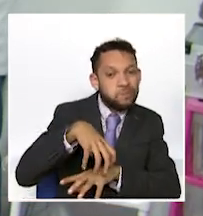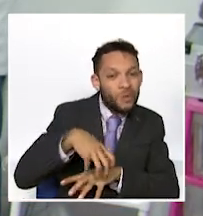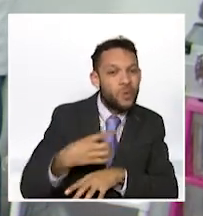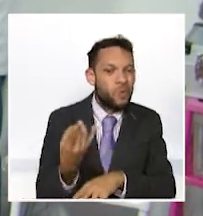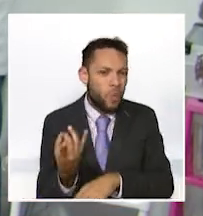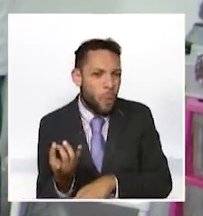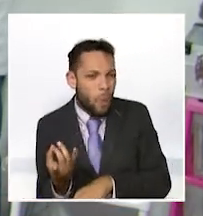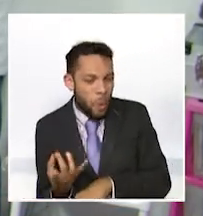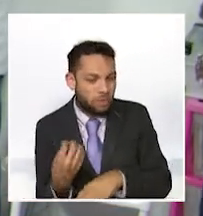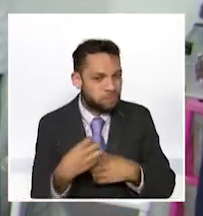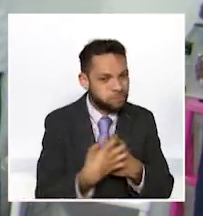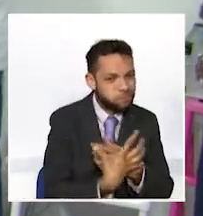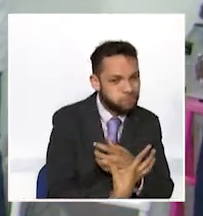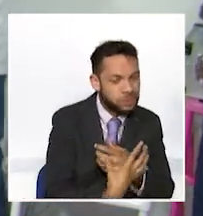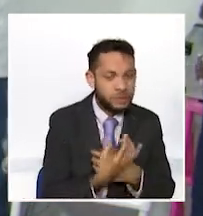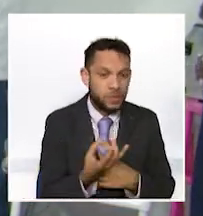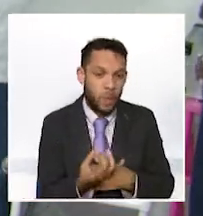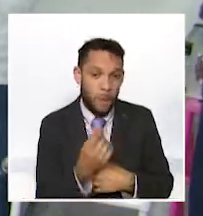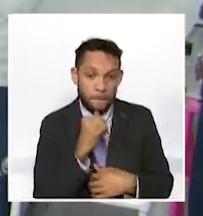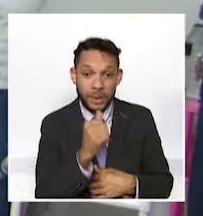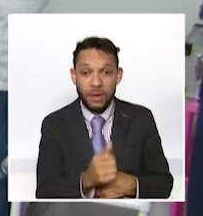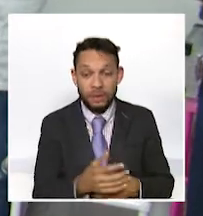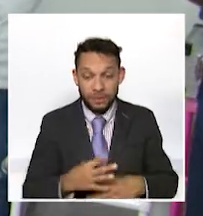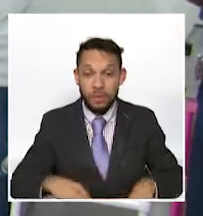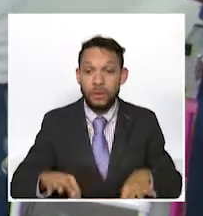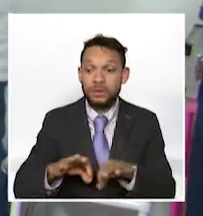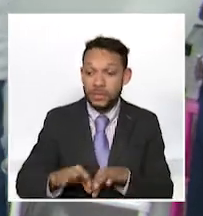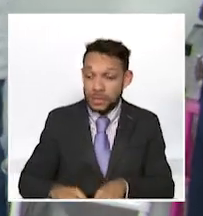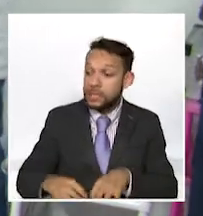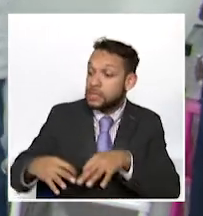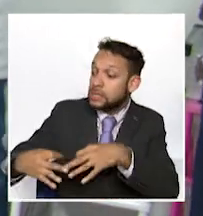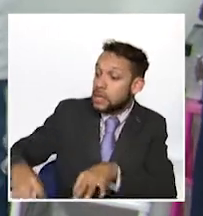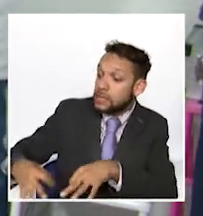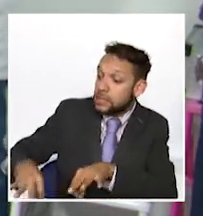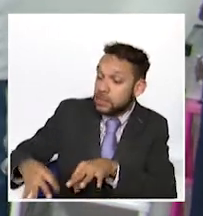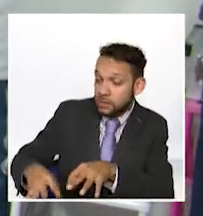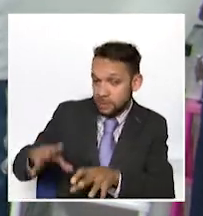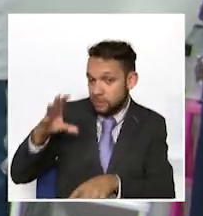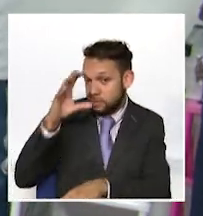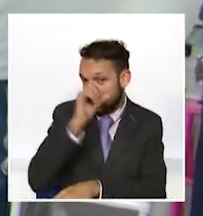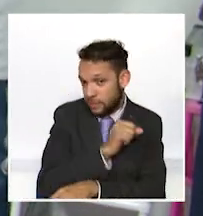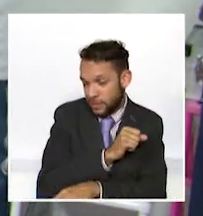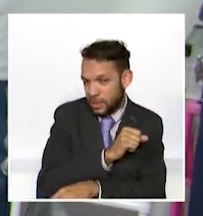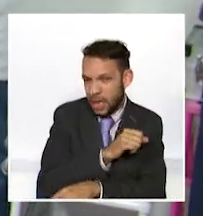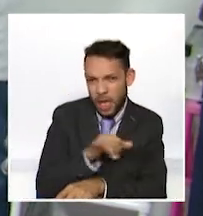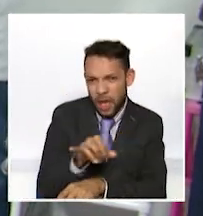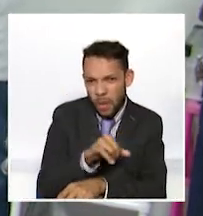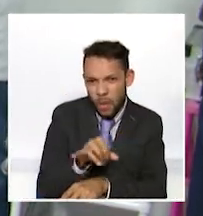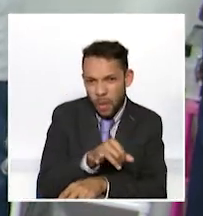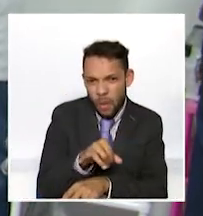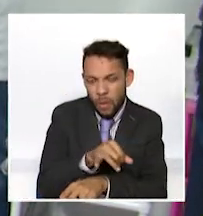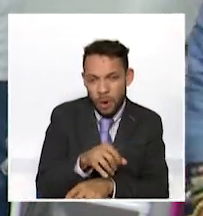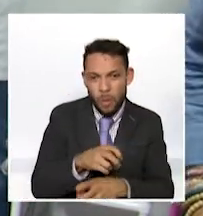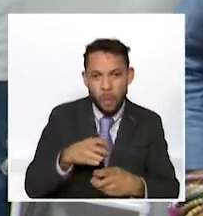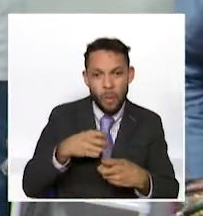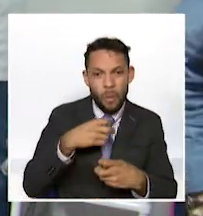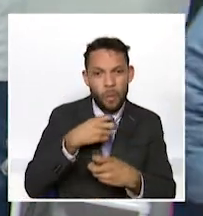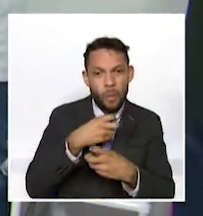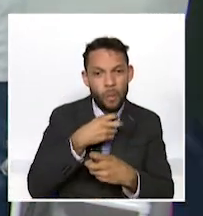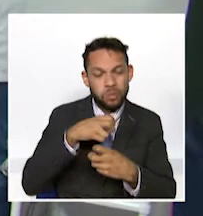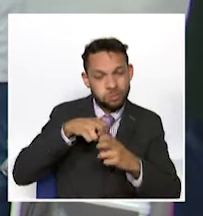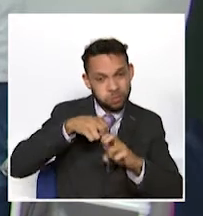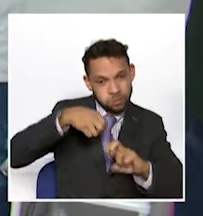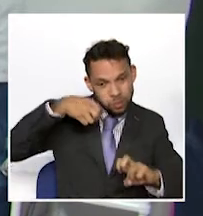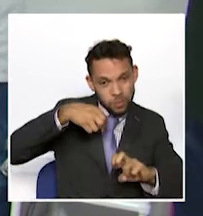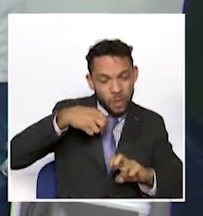dolores crónicos, ¿no? Claro, y para entenderlo de una manera más simple, es como los forros, ¿no? Los forros de los músculos, esas telas